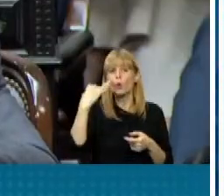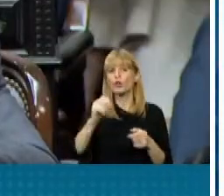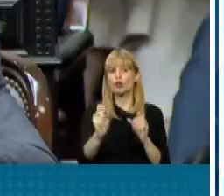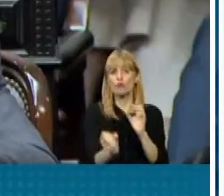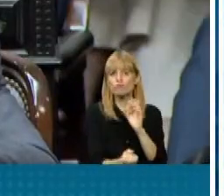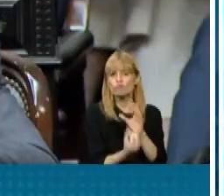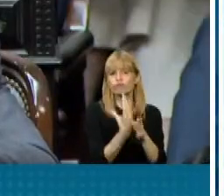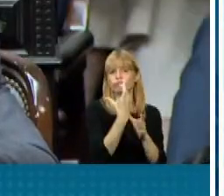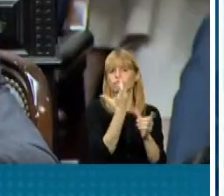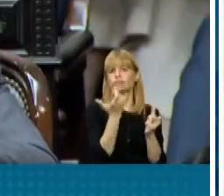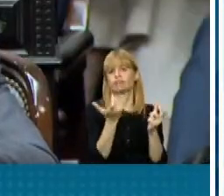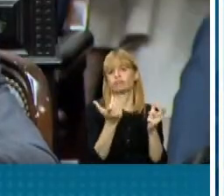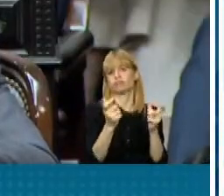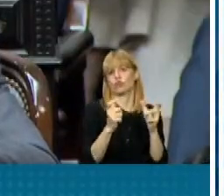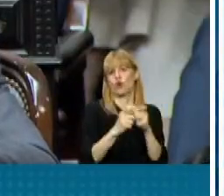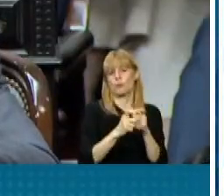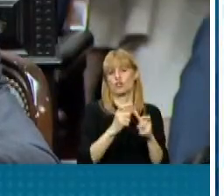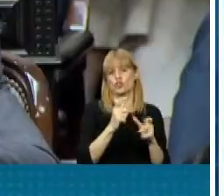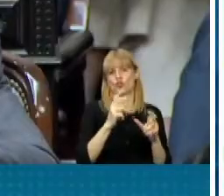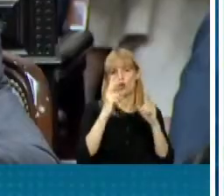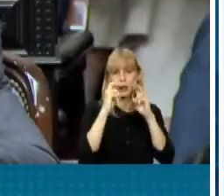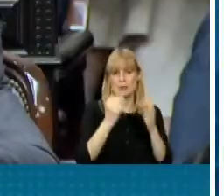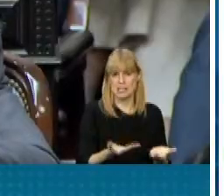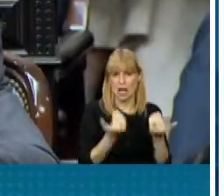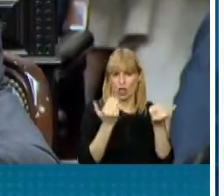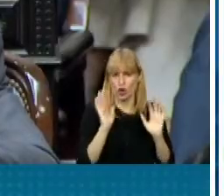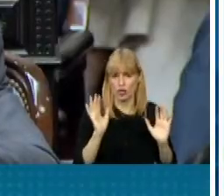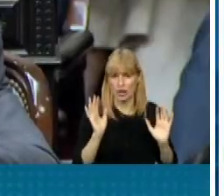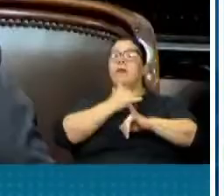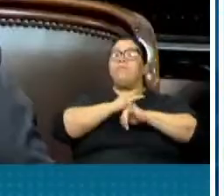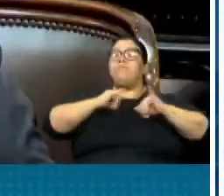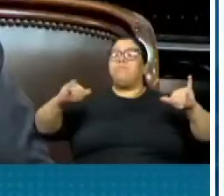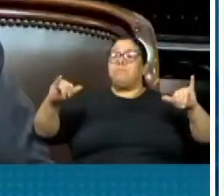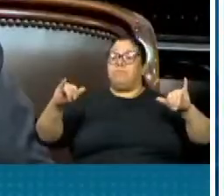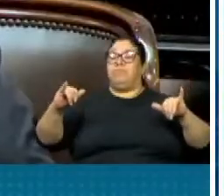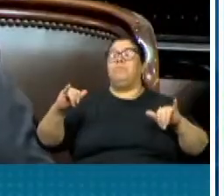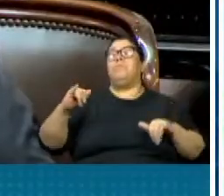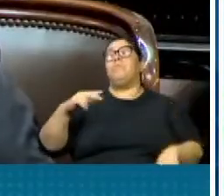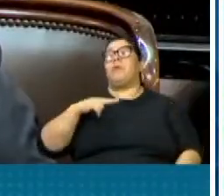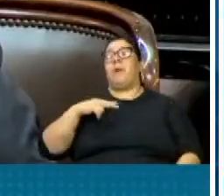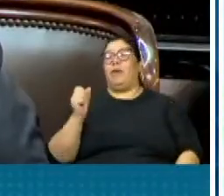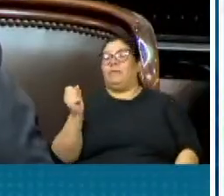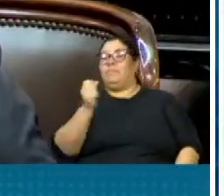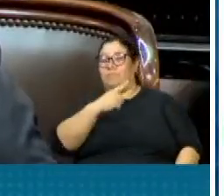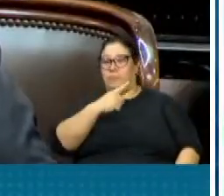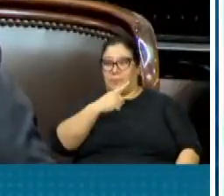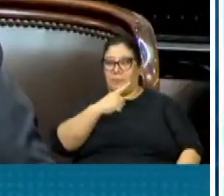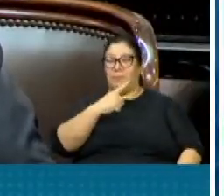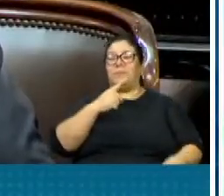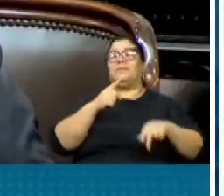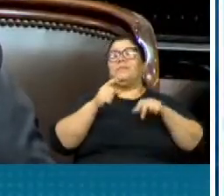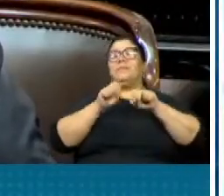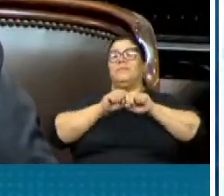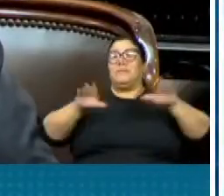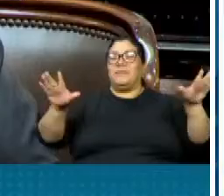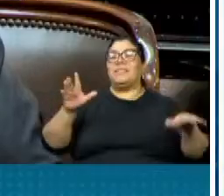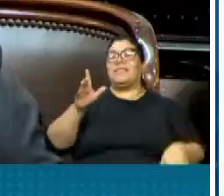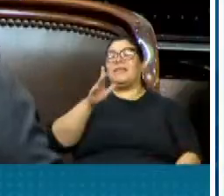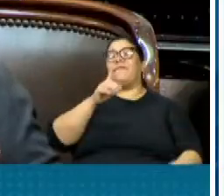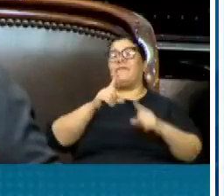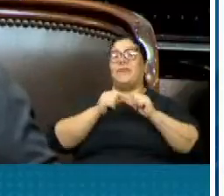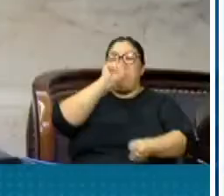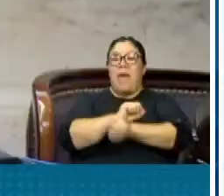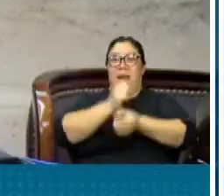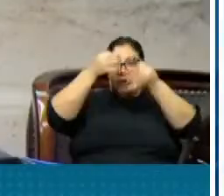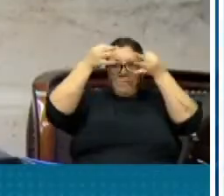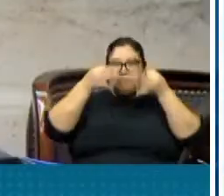próxima, porque recordemos que la sesión sería para el próximo miércoles. Y en el medio de la frase... No tienen votos ni siquiera para convocar a la sesión. Y